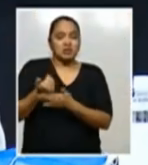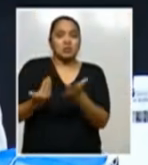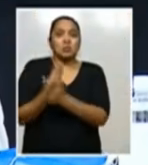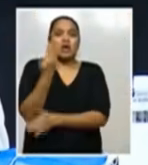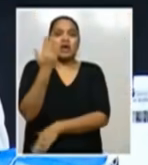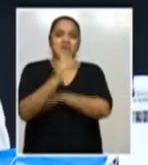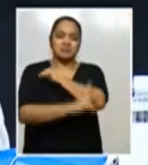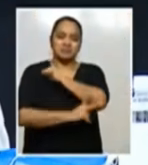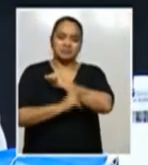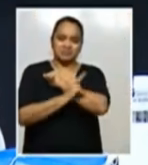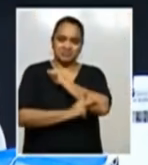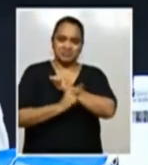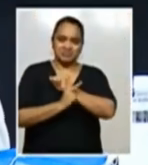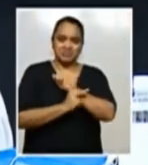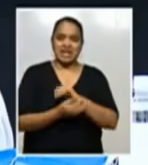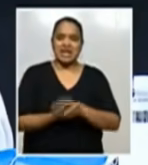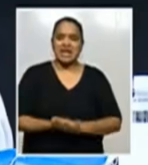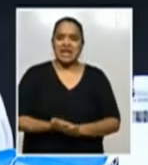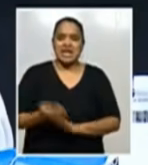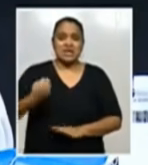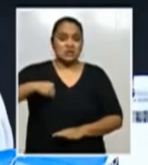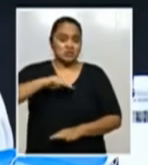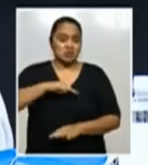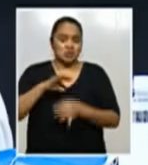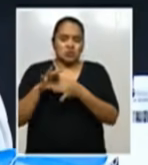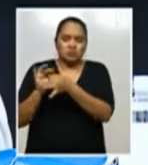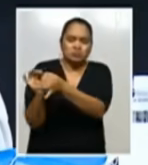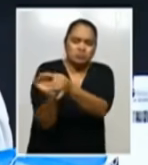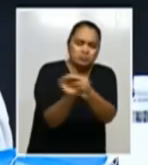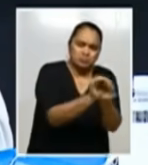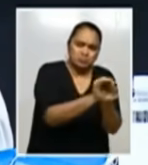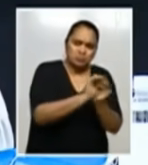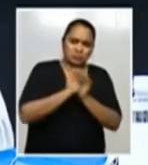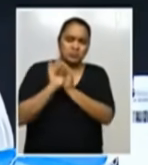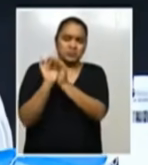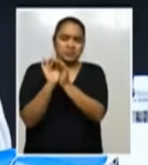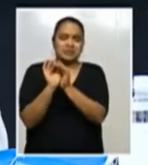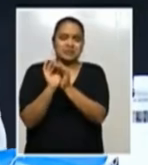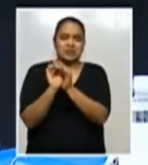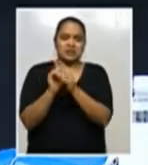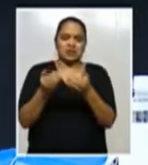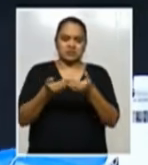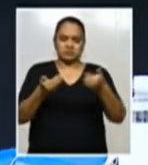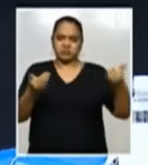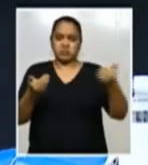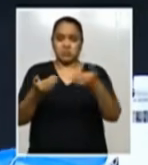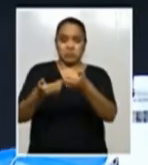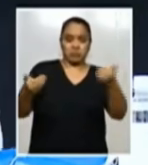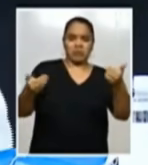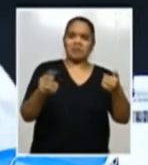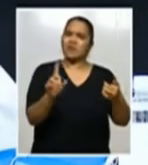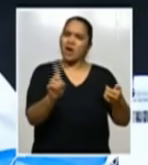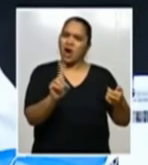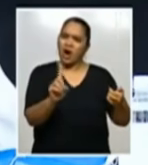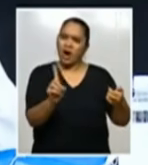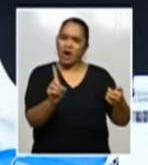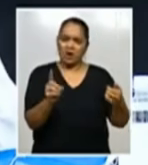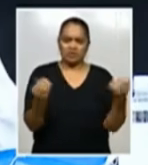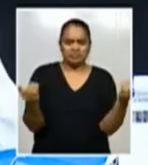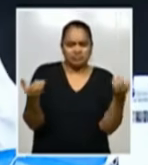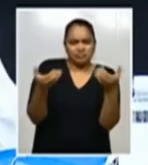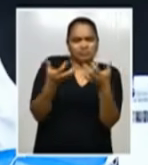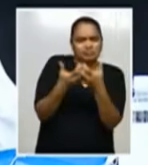país. Es más lo que nos une que lo que nos divide. Y es hora de